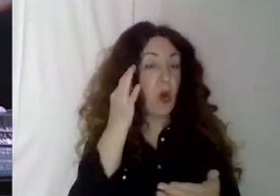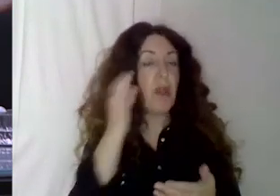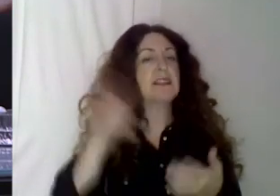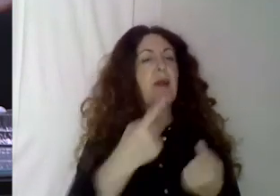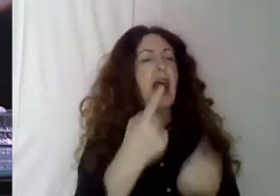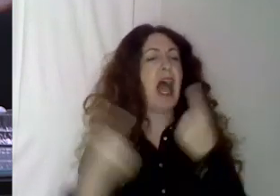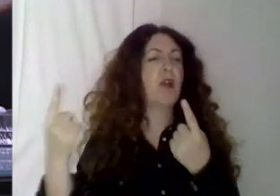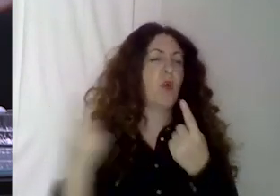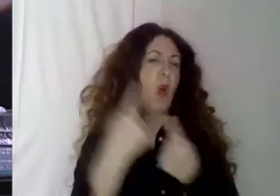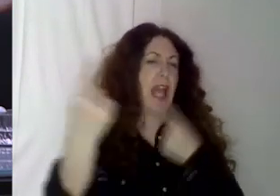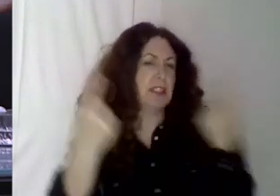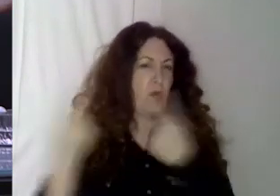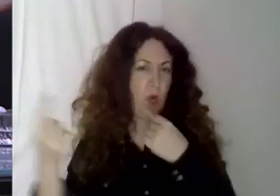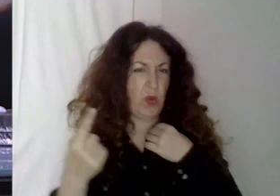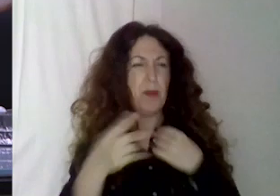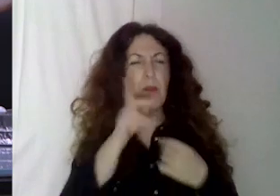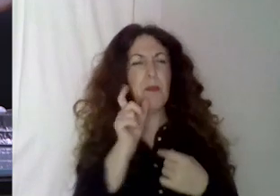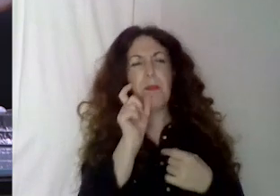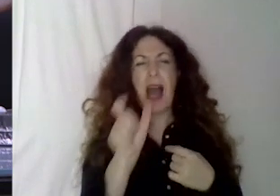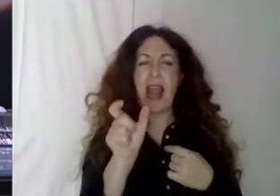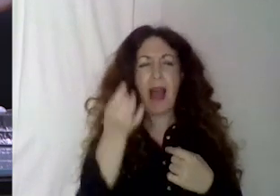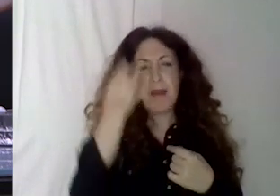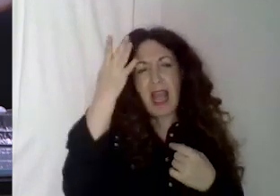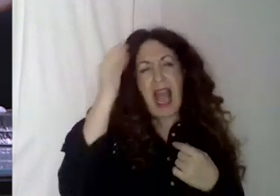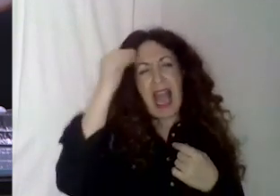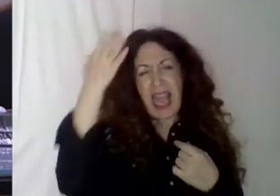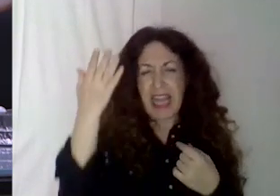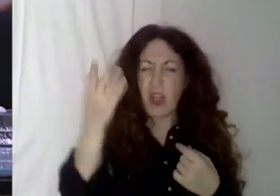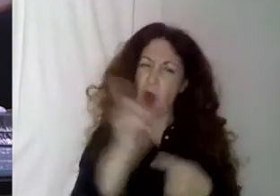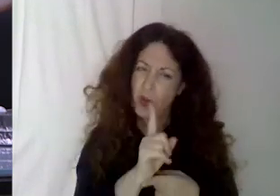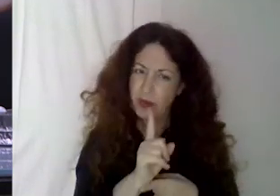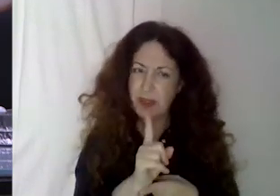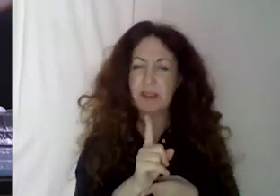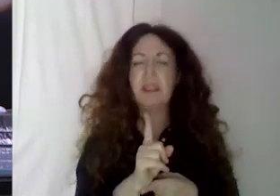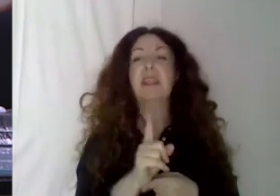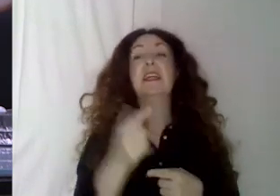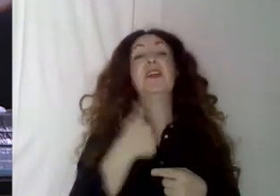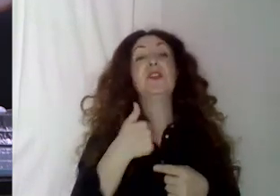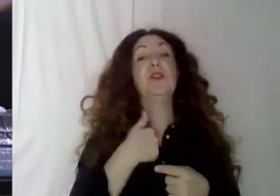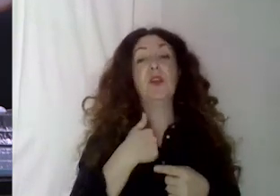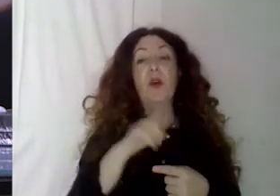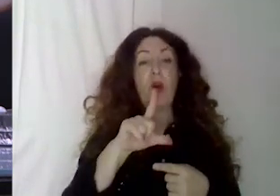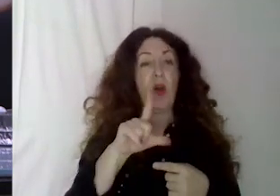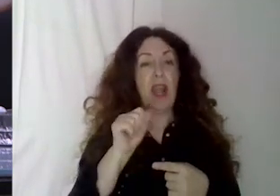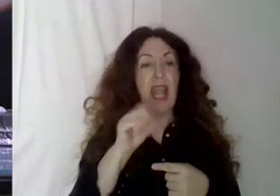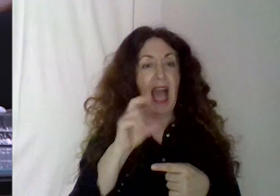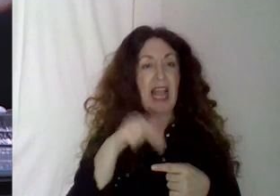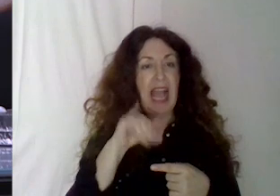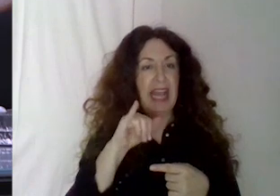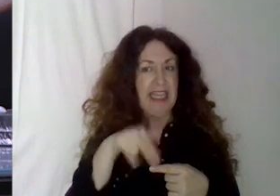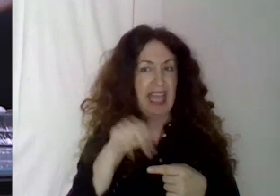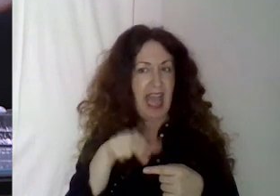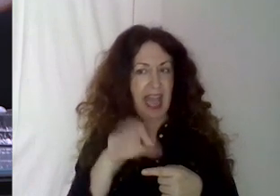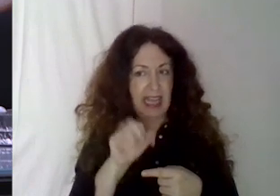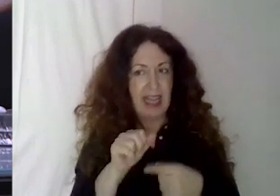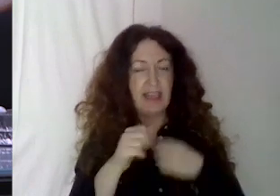Entonces, lo que estaba diciendo precisamente es que, bueno, al bueno de Caravaggio le fascina, al bueno de Vasari le fascinaban las vidas